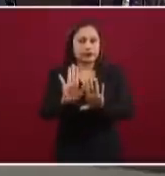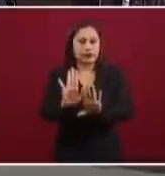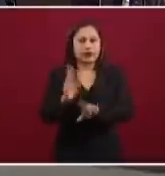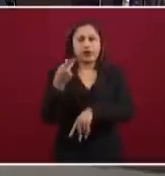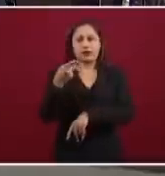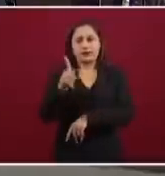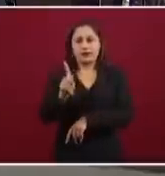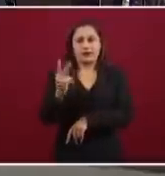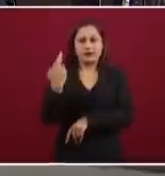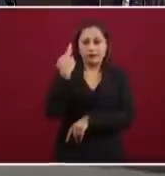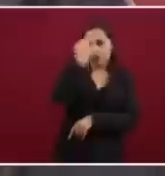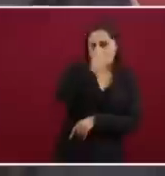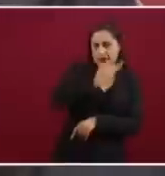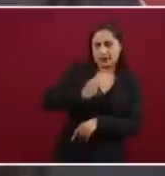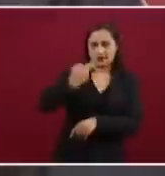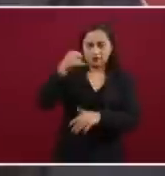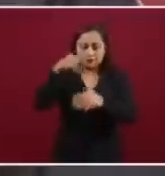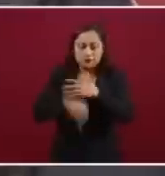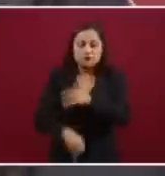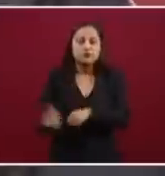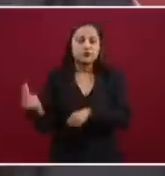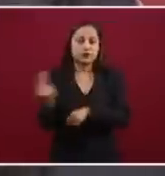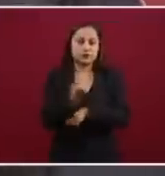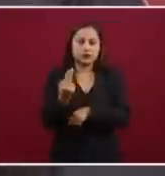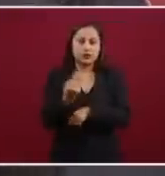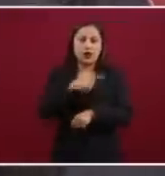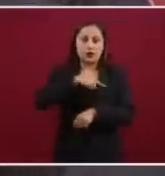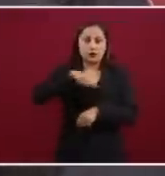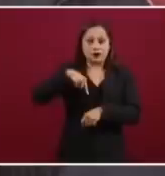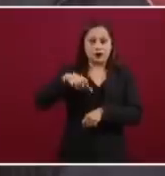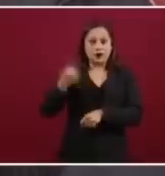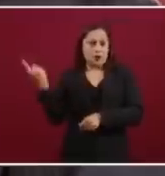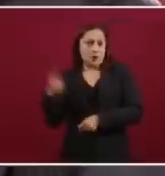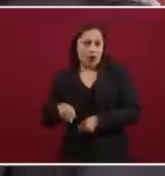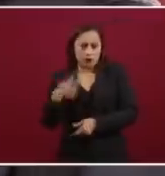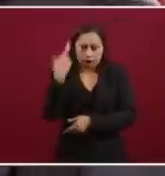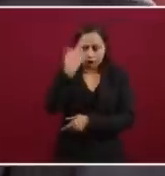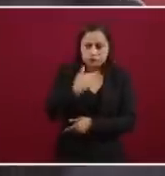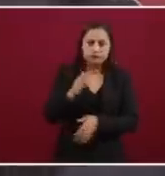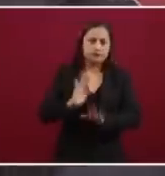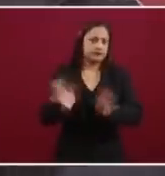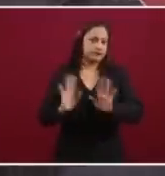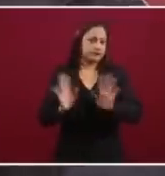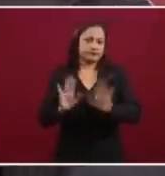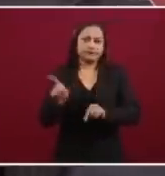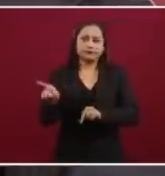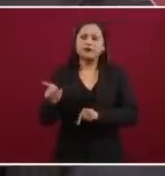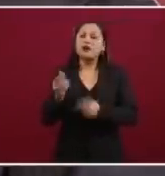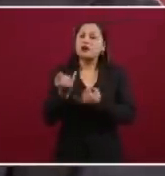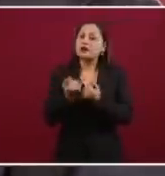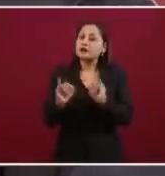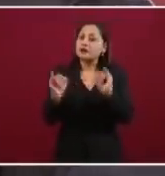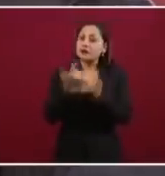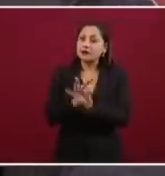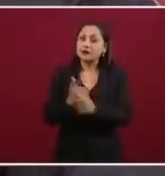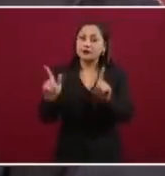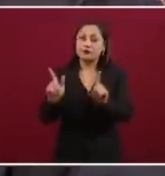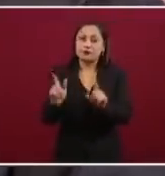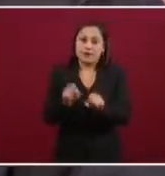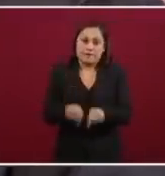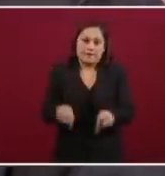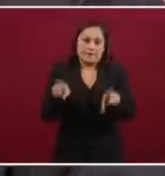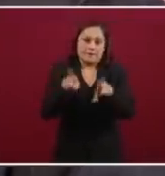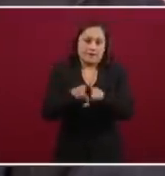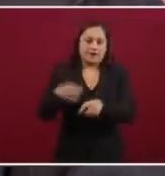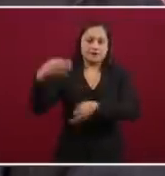corresponde a nosotros, porque los municipios son libres. Es como lo del Poder Judicial o con el Poder Legislativo.